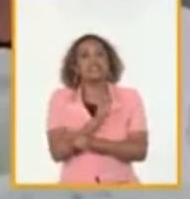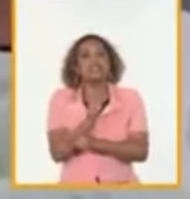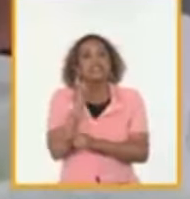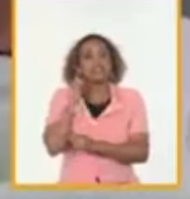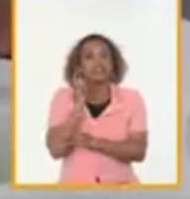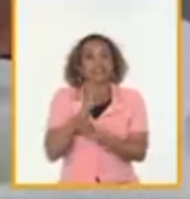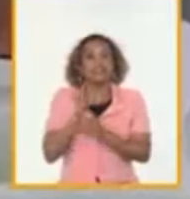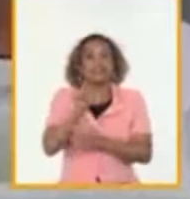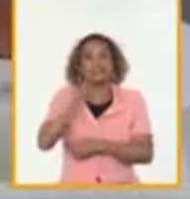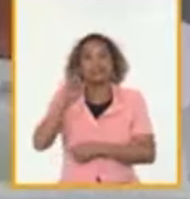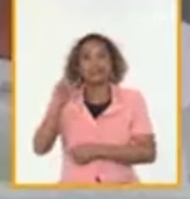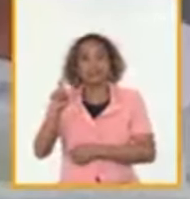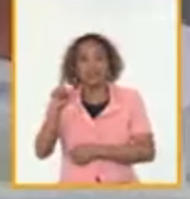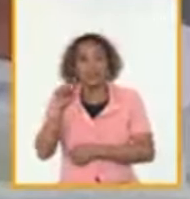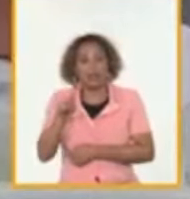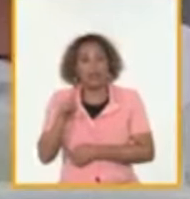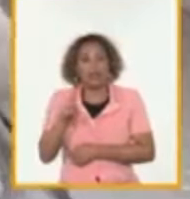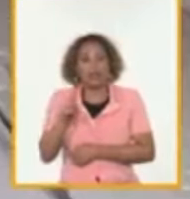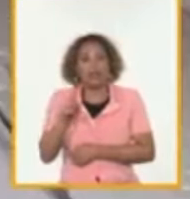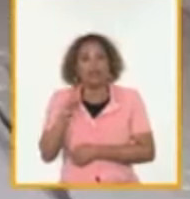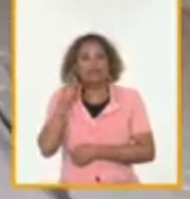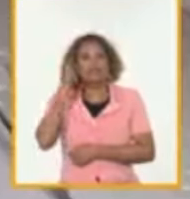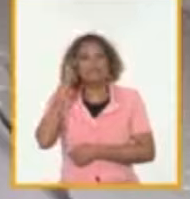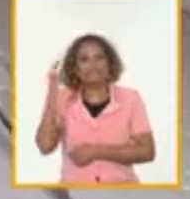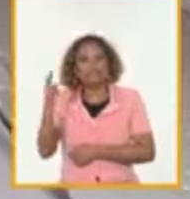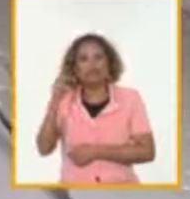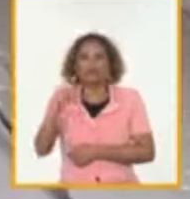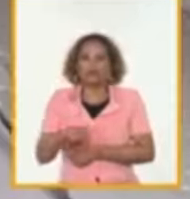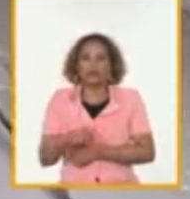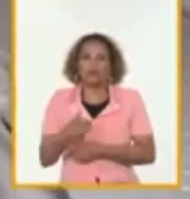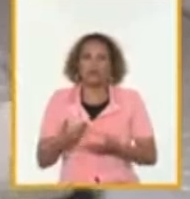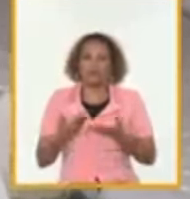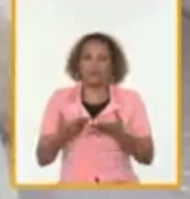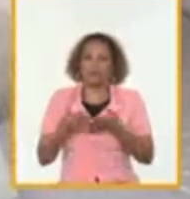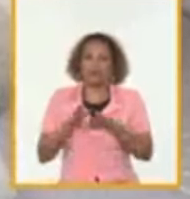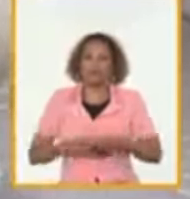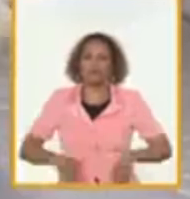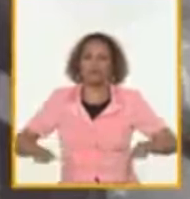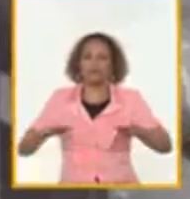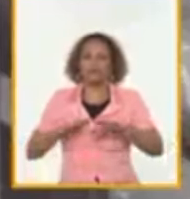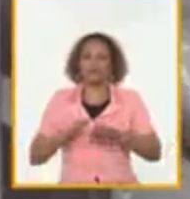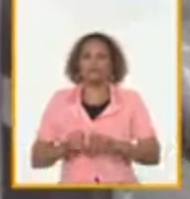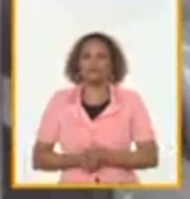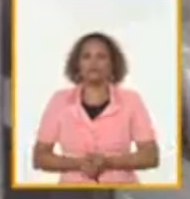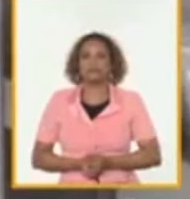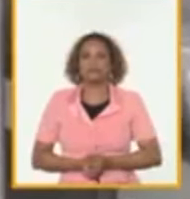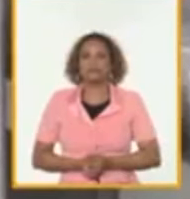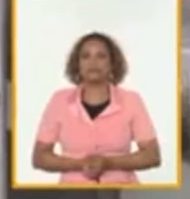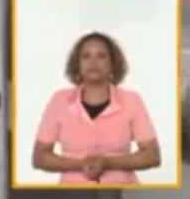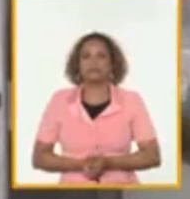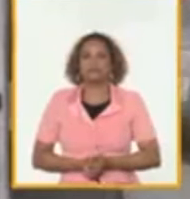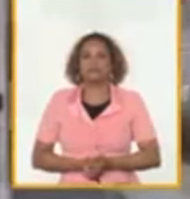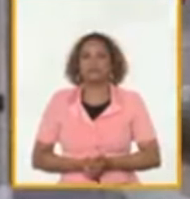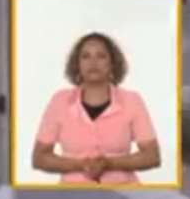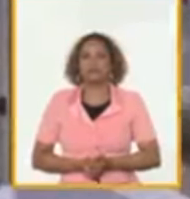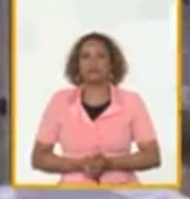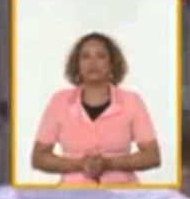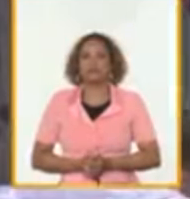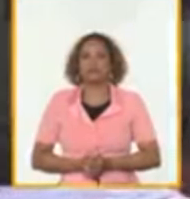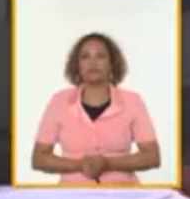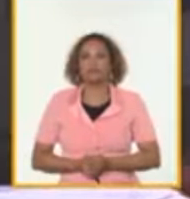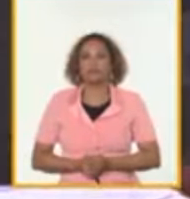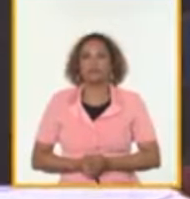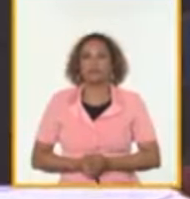villaclareño Que a quien le rendimos tributo también hoy en la mesa en la mesa redonda hay sin duda por